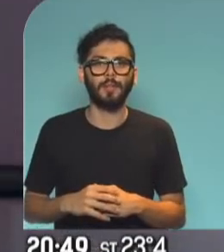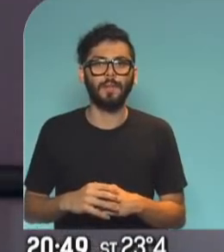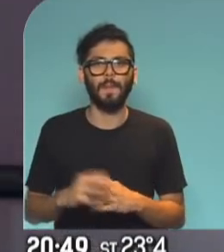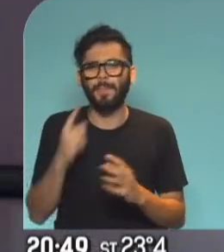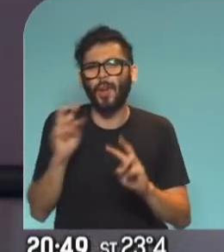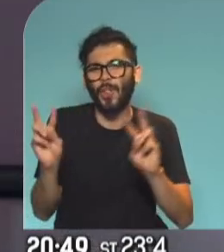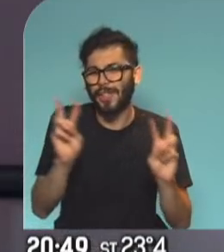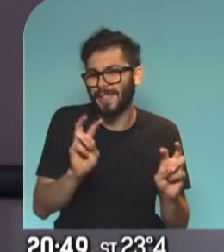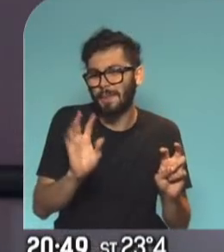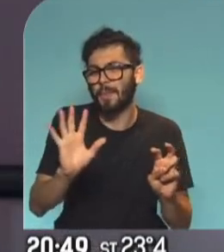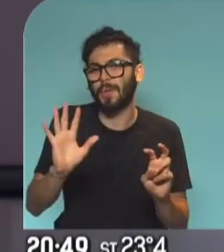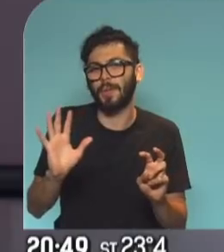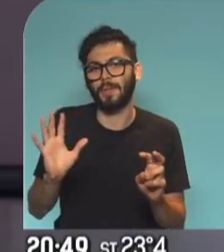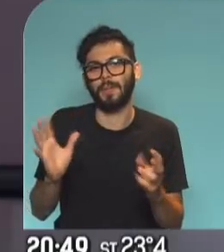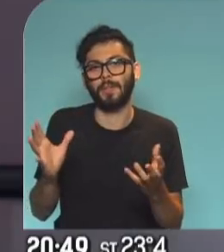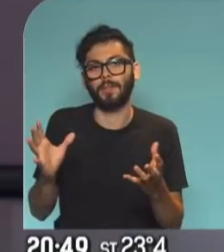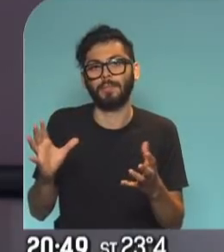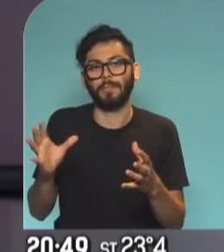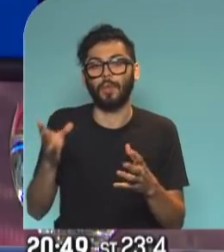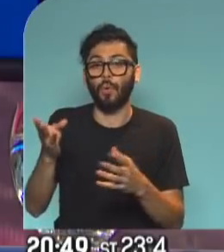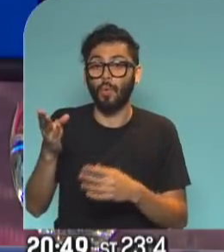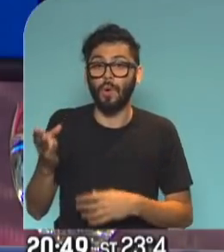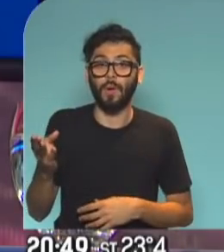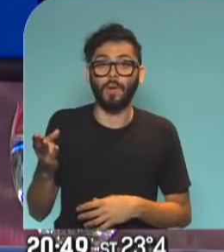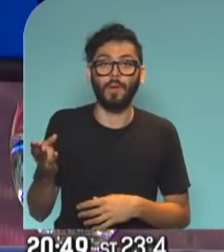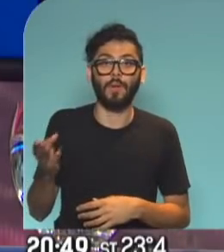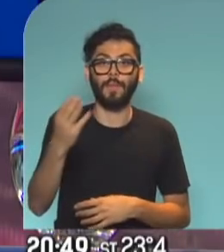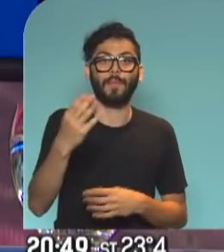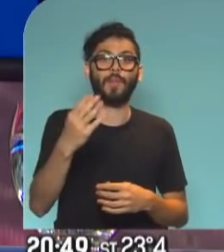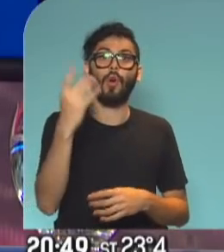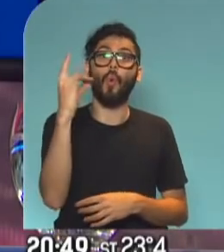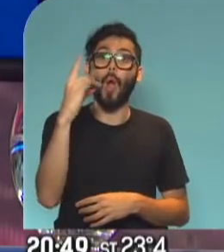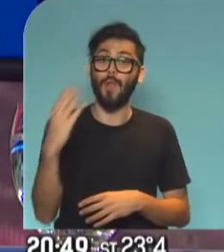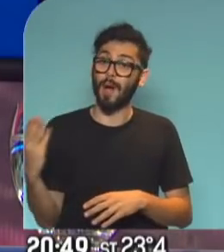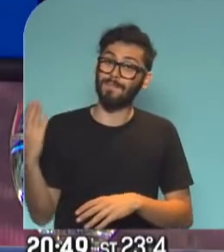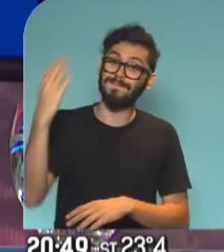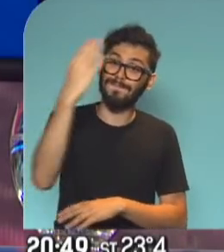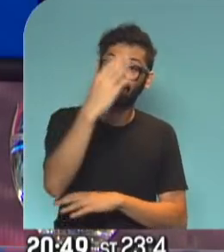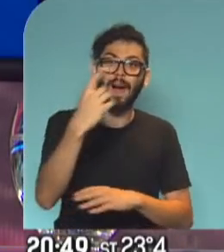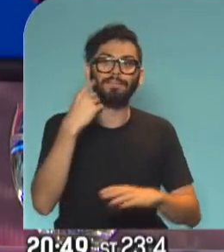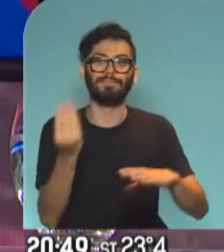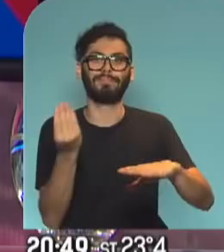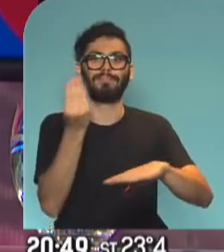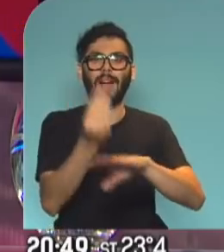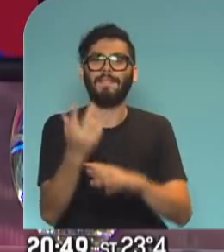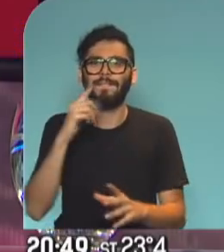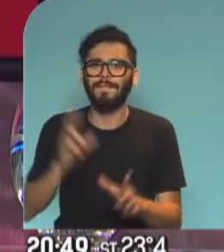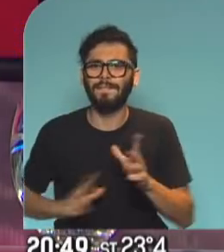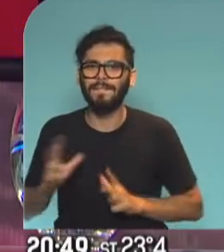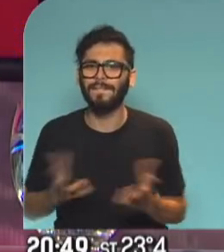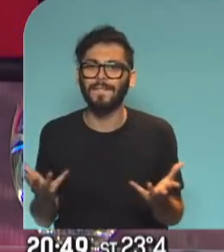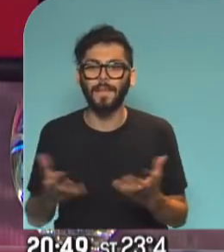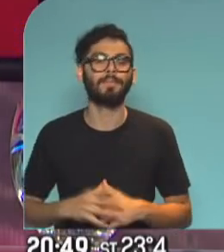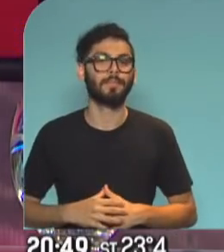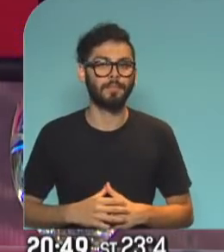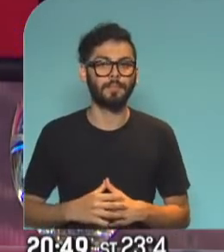otro tema, pero ya que has estado en la asunción, en la vuelta al socialismo en Bolivia, danos un par de frases de lo que fue. Sí, sobre todo en el regreso, ese